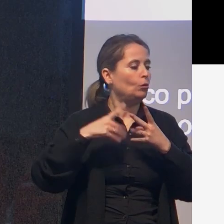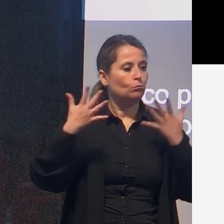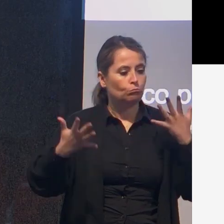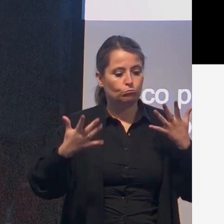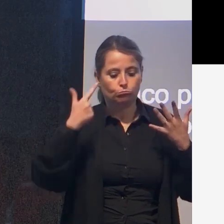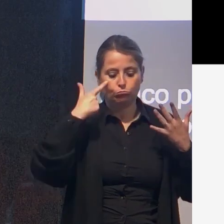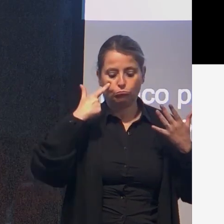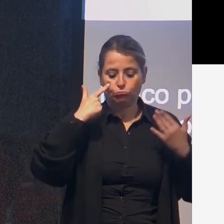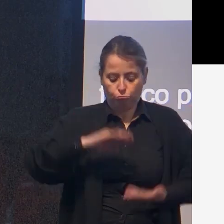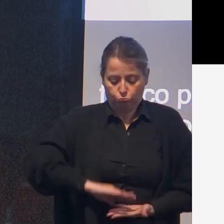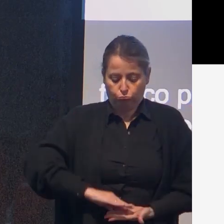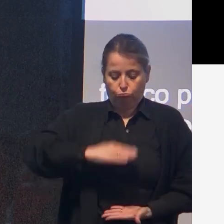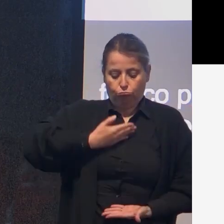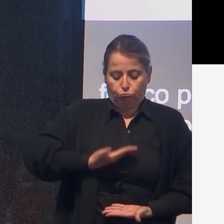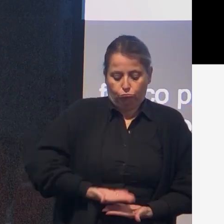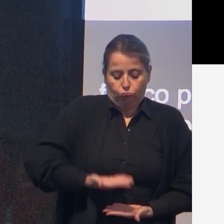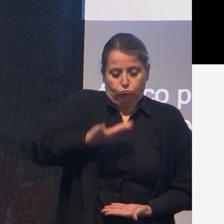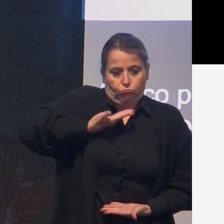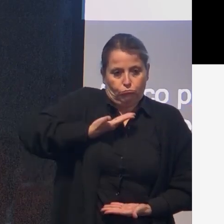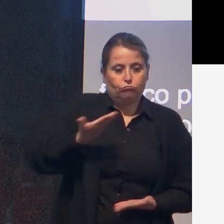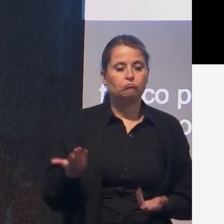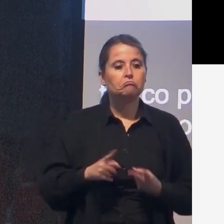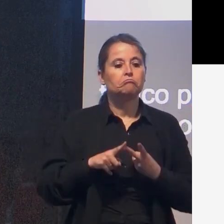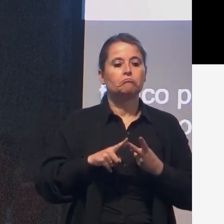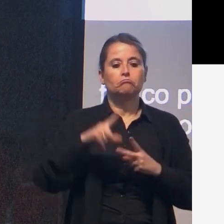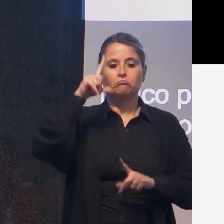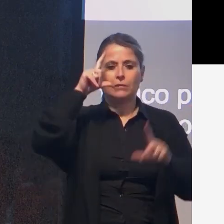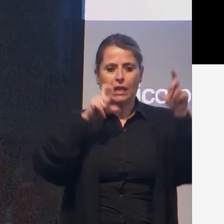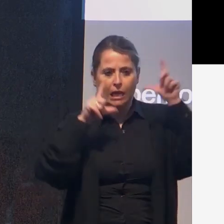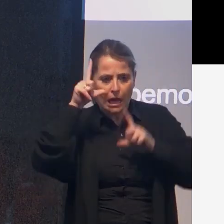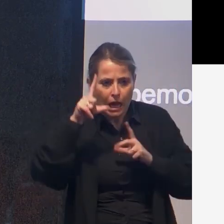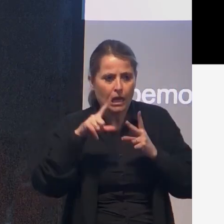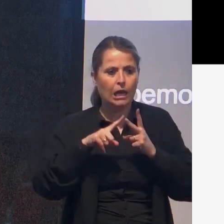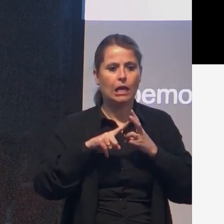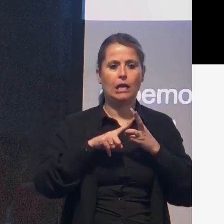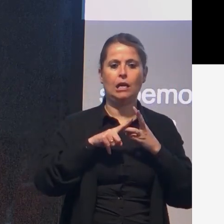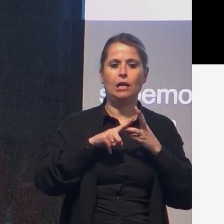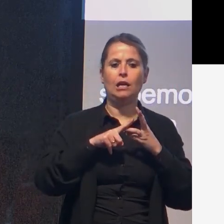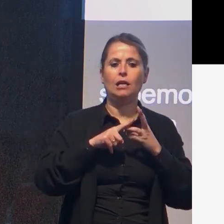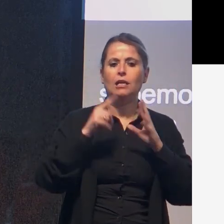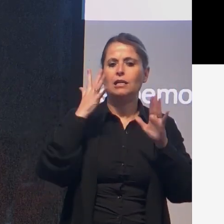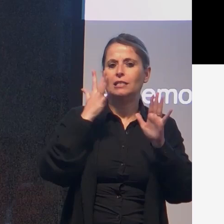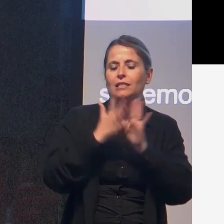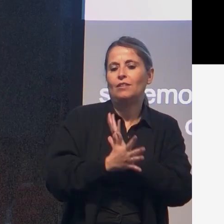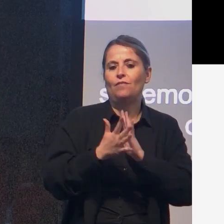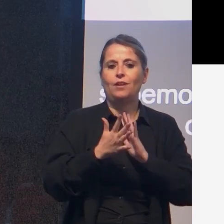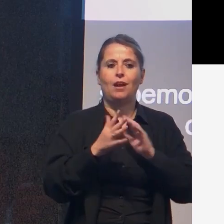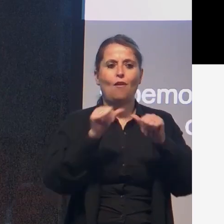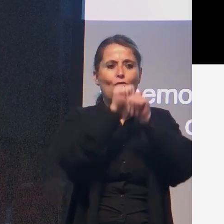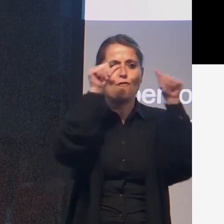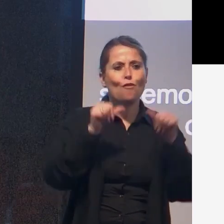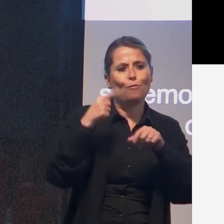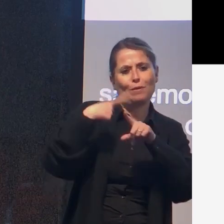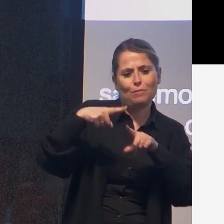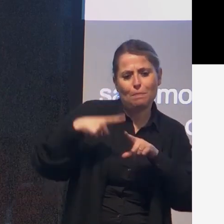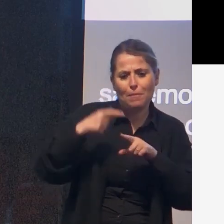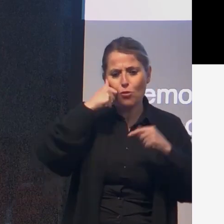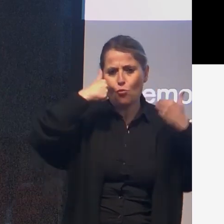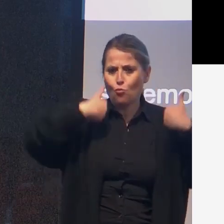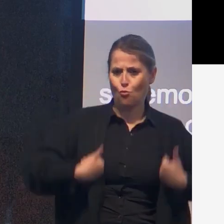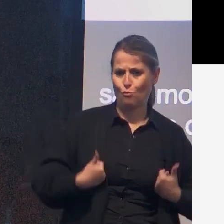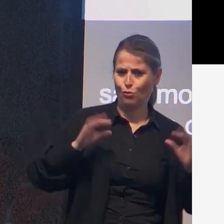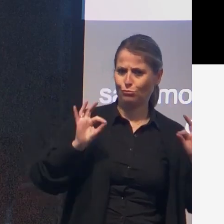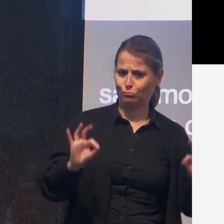la parte superior del cuerpo, la cara, distintos articuladores, pero con el cuerpo